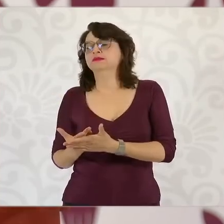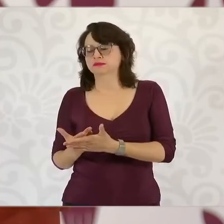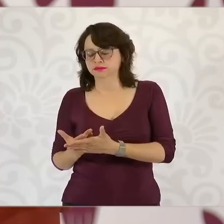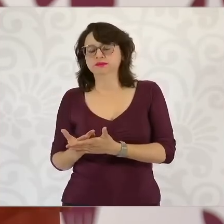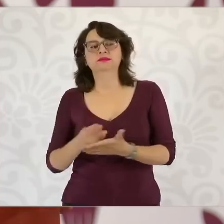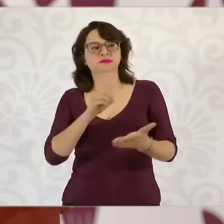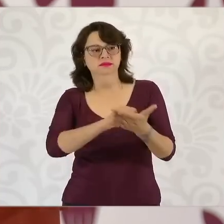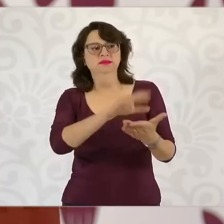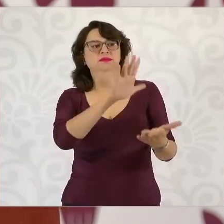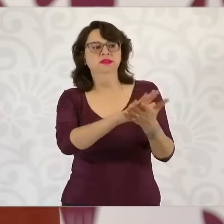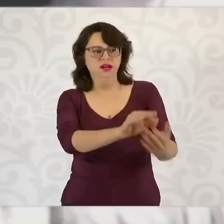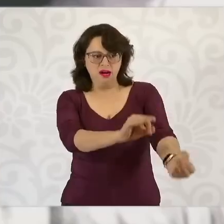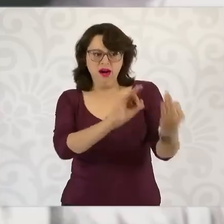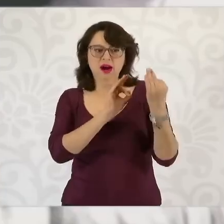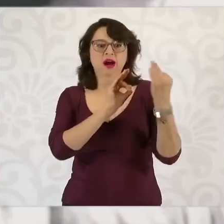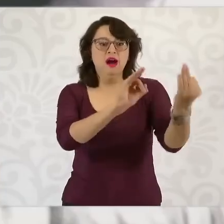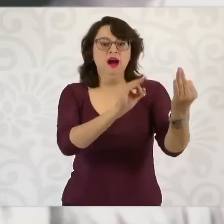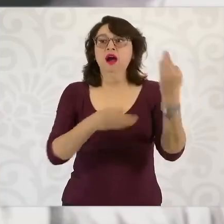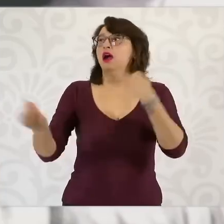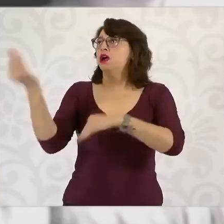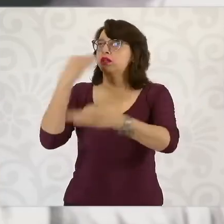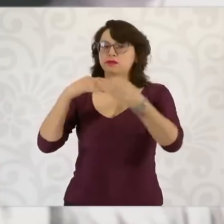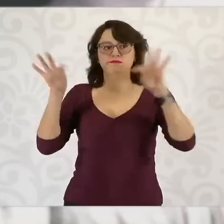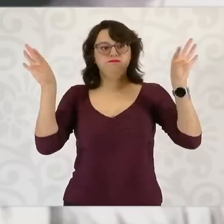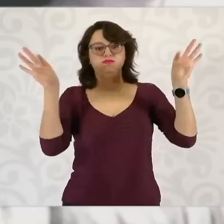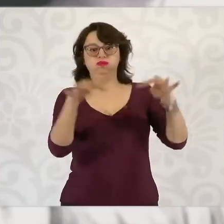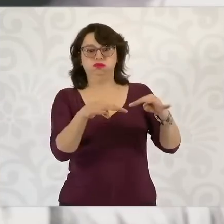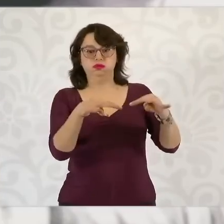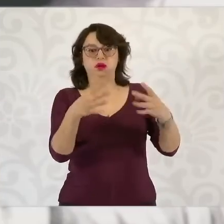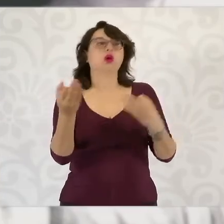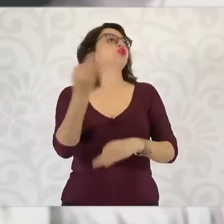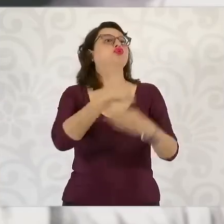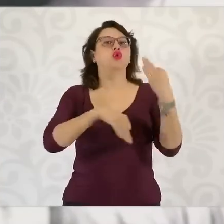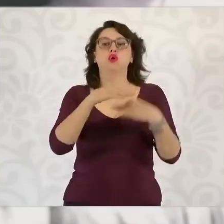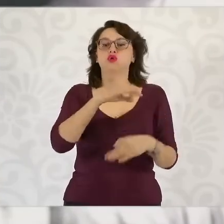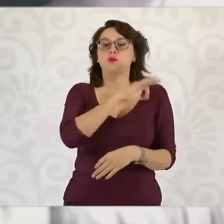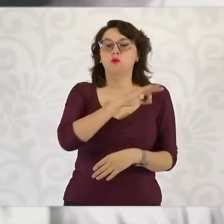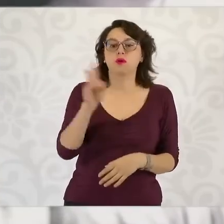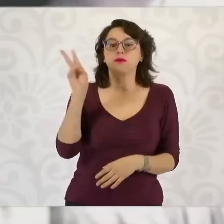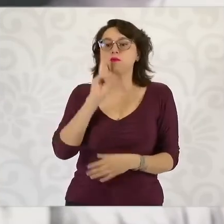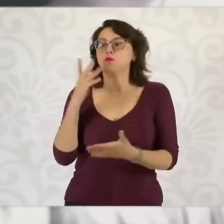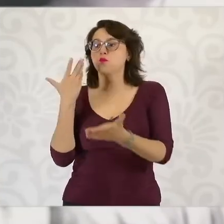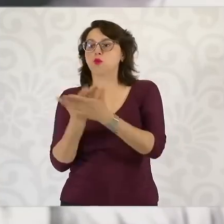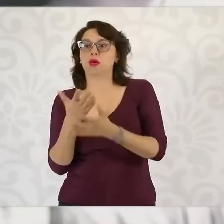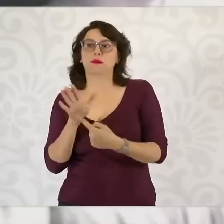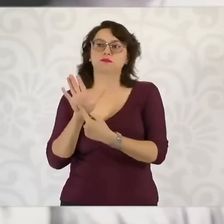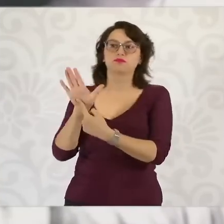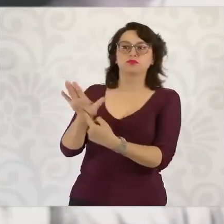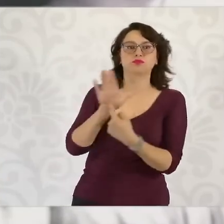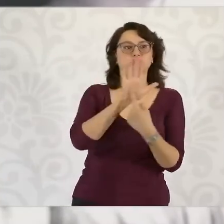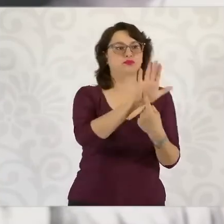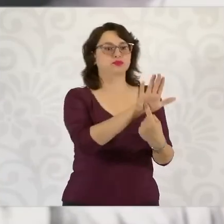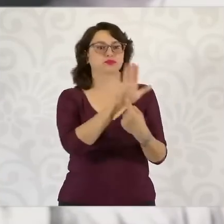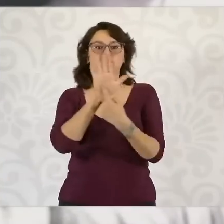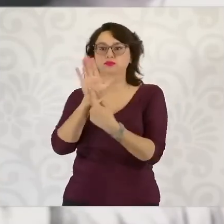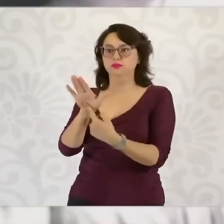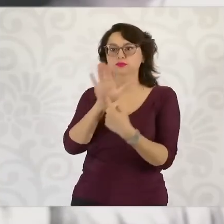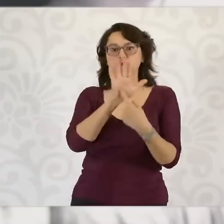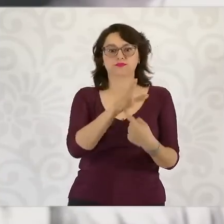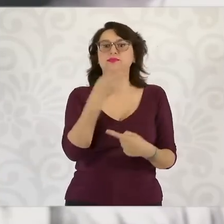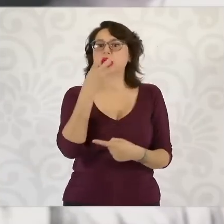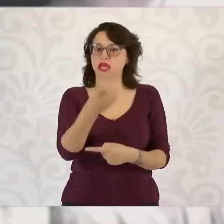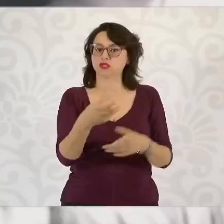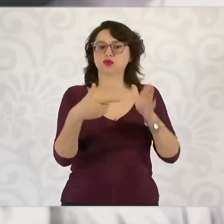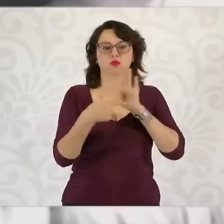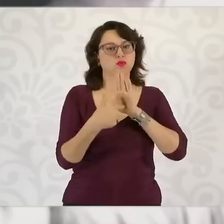es pública, en la que todos vamos a poder decir y probar todo lo que tengamos, y a partir de ese momento nosotros